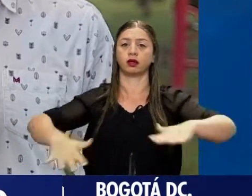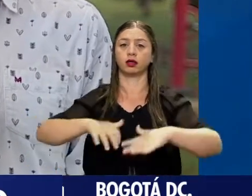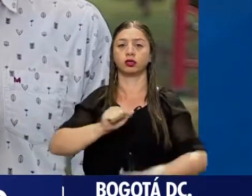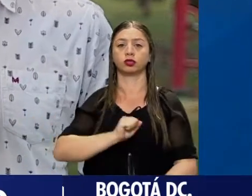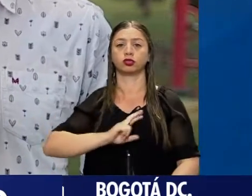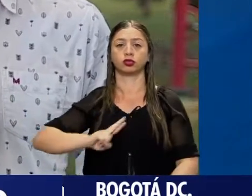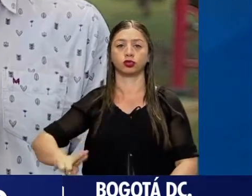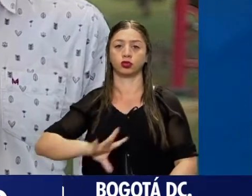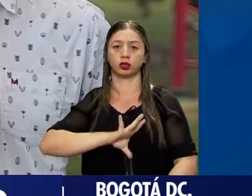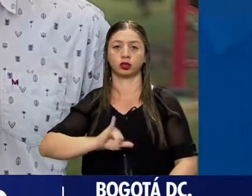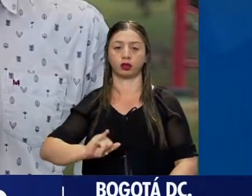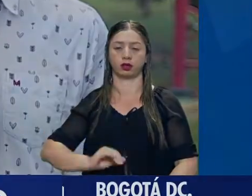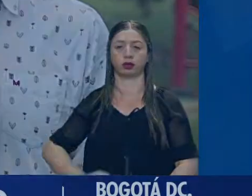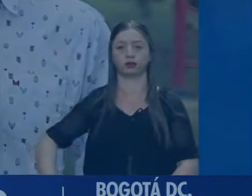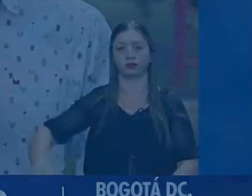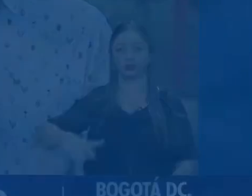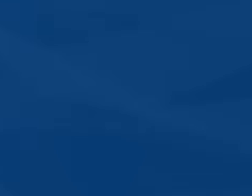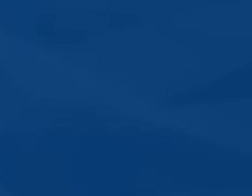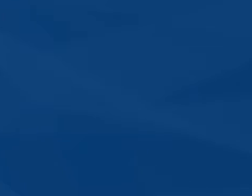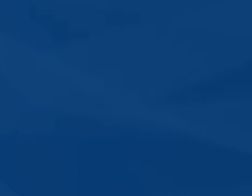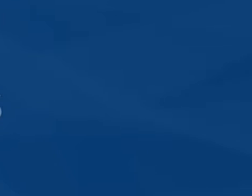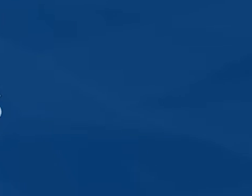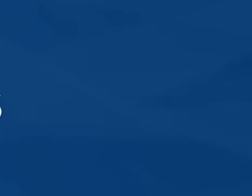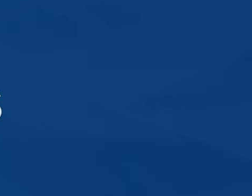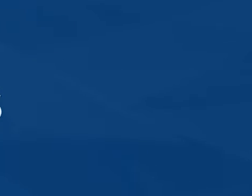sur de cali en el barrio de ciudad 2000